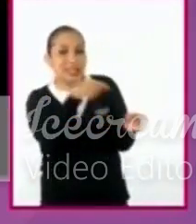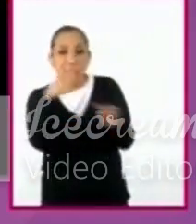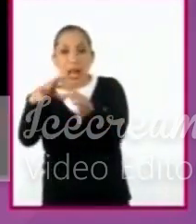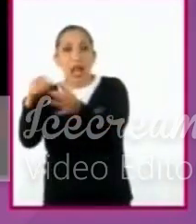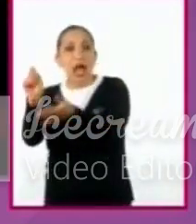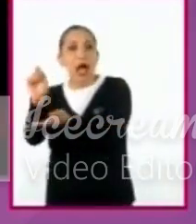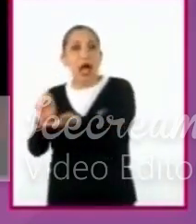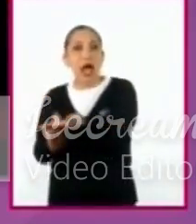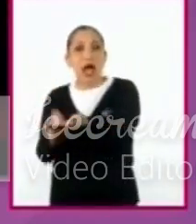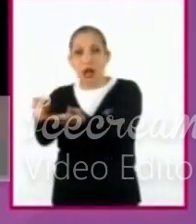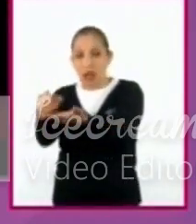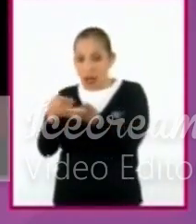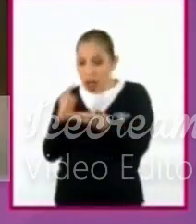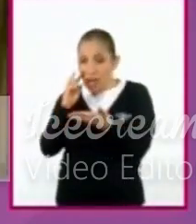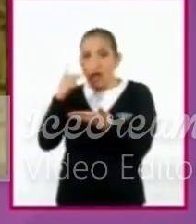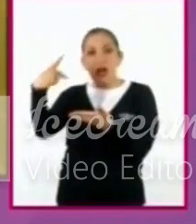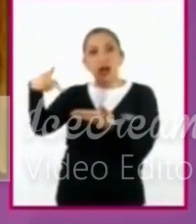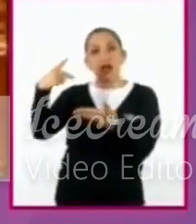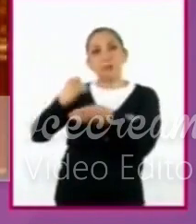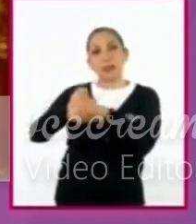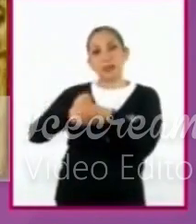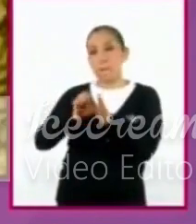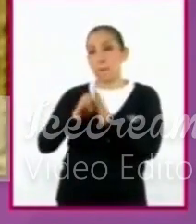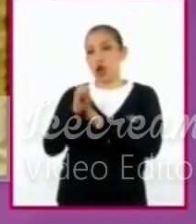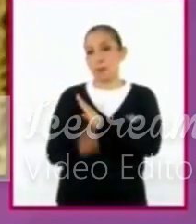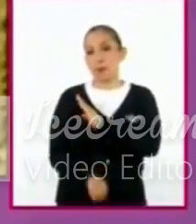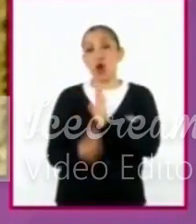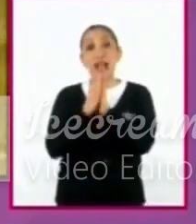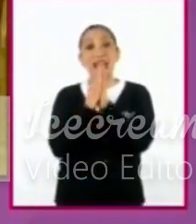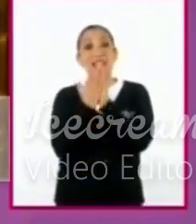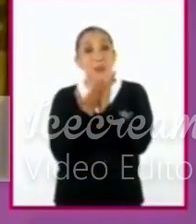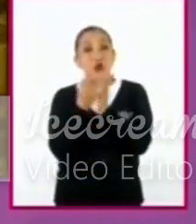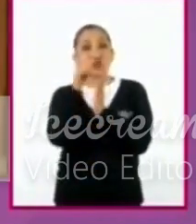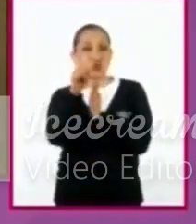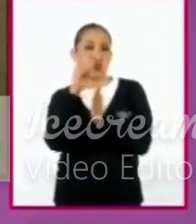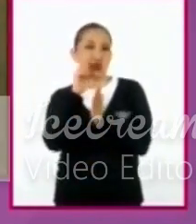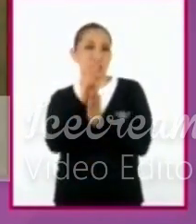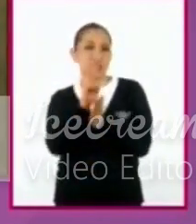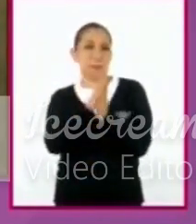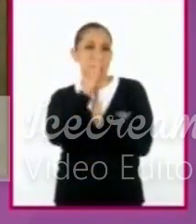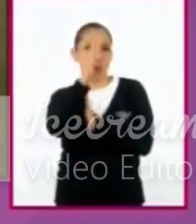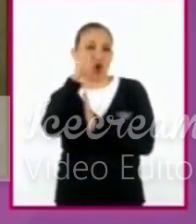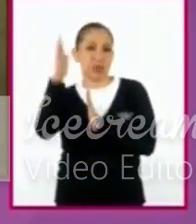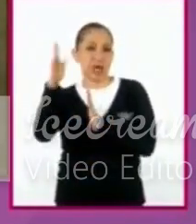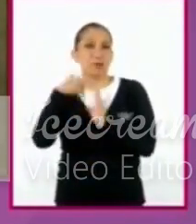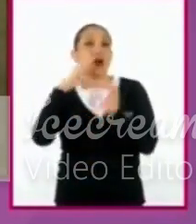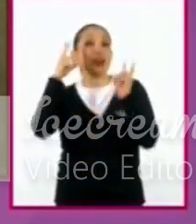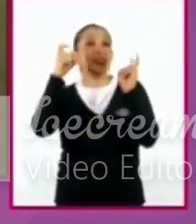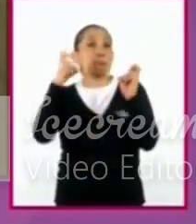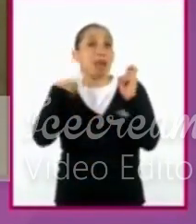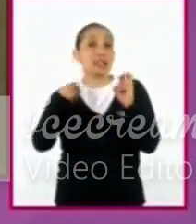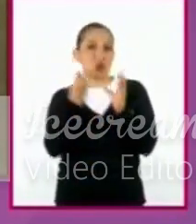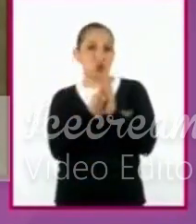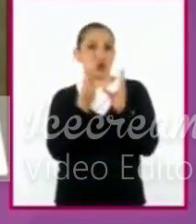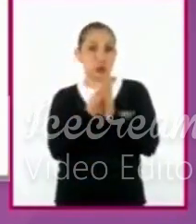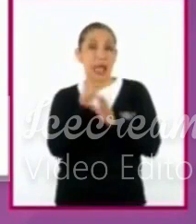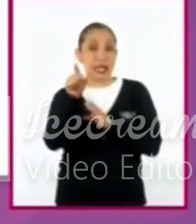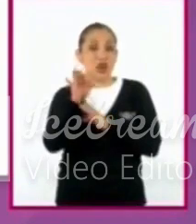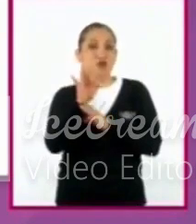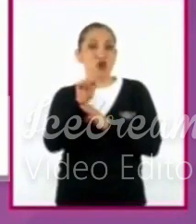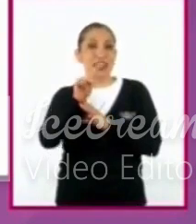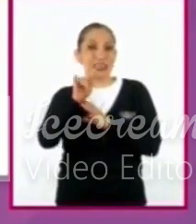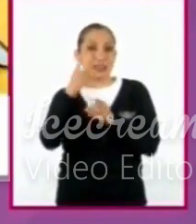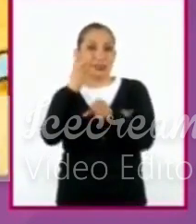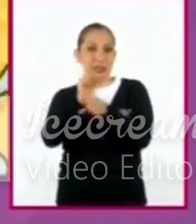explicación sobre los temas que analizan. Por ejemplo, los libros que has consultado en la biblioteca sobre los temas del curso son fuentes